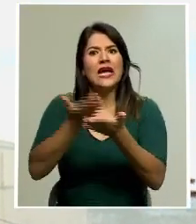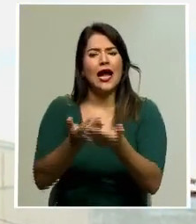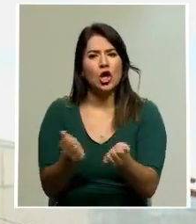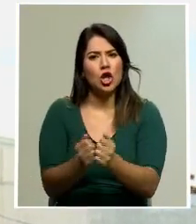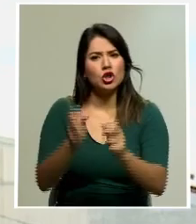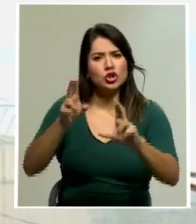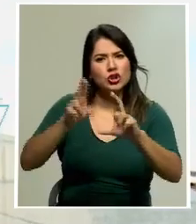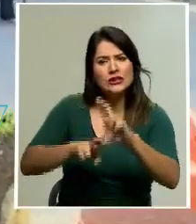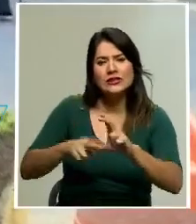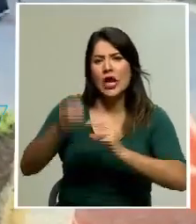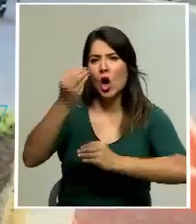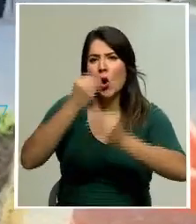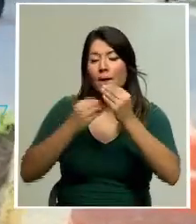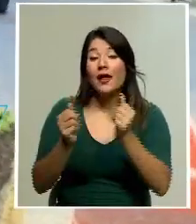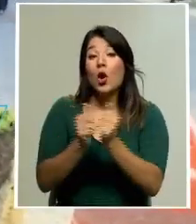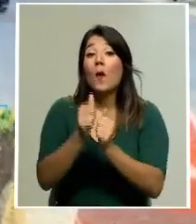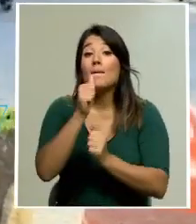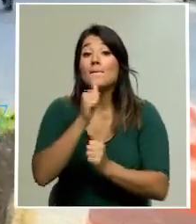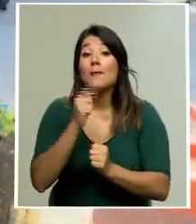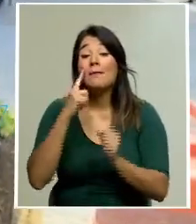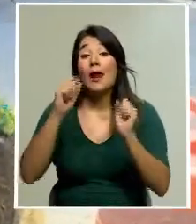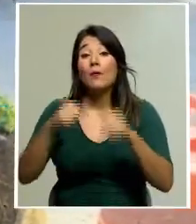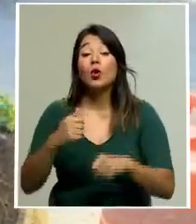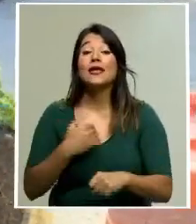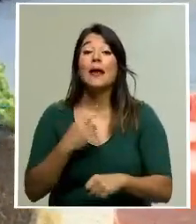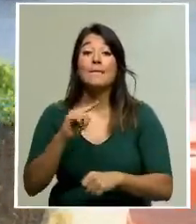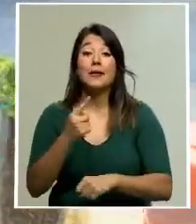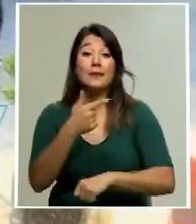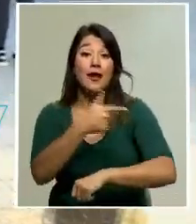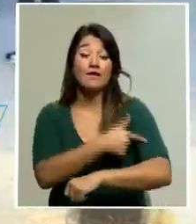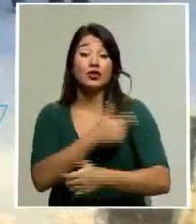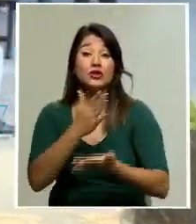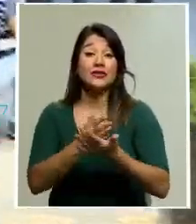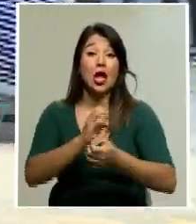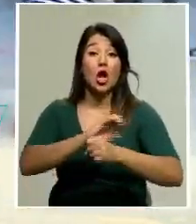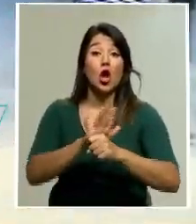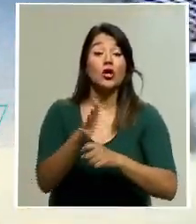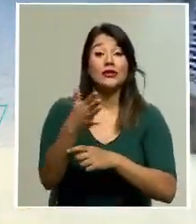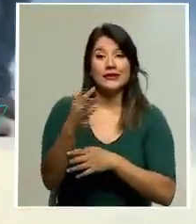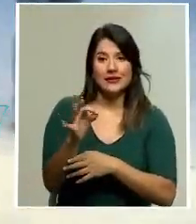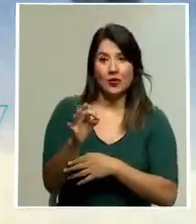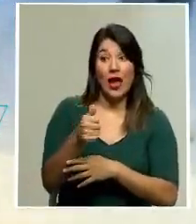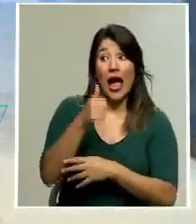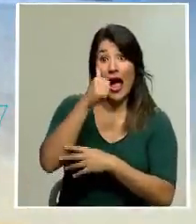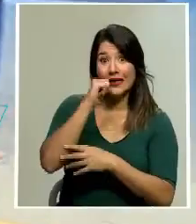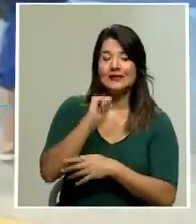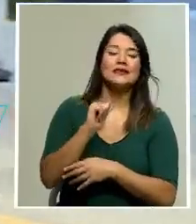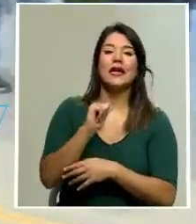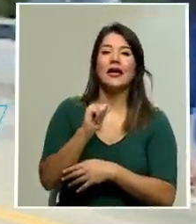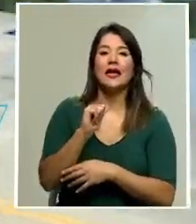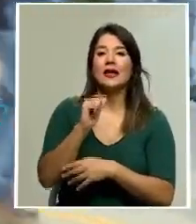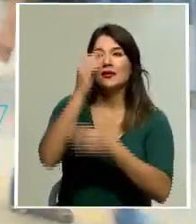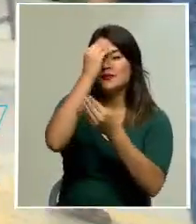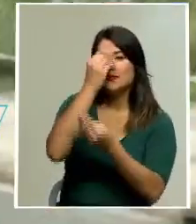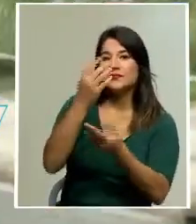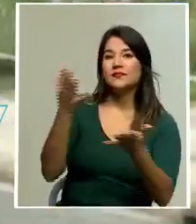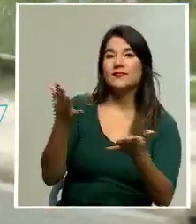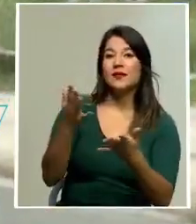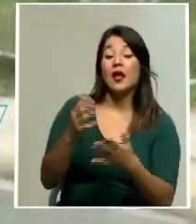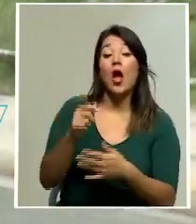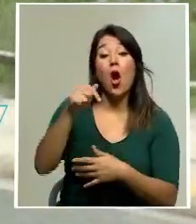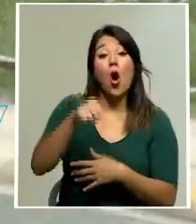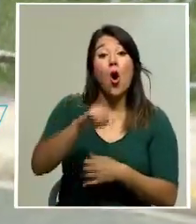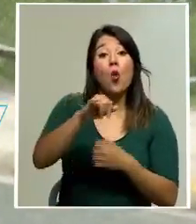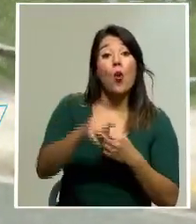de recibir la primera vacuna contra la COVID-19. Esto luego de que el día de ayer el Centro de Salud diera a conocer en redes sociales que este